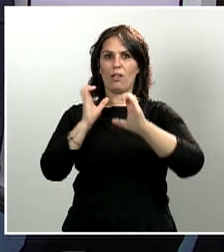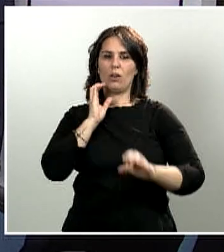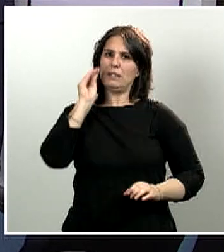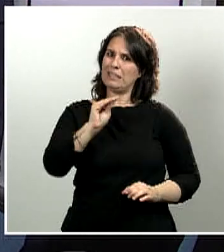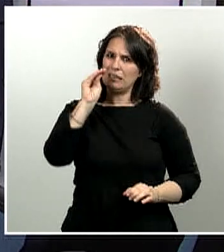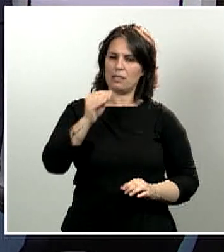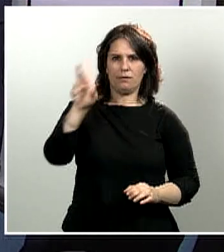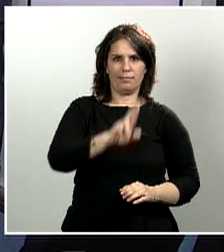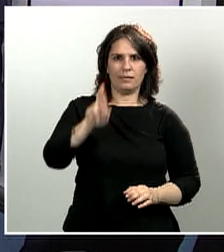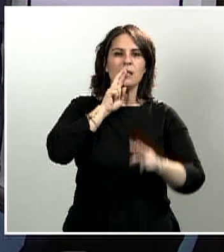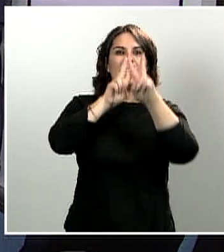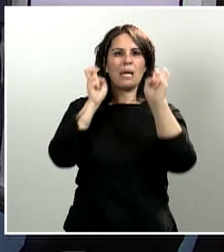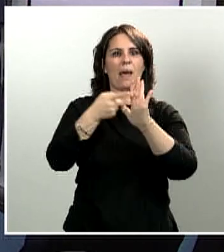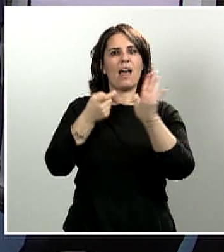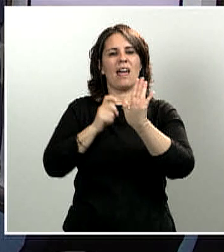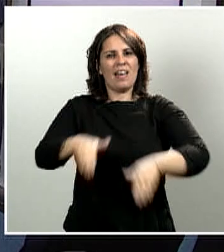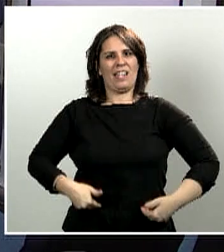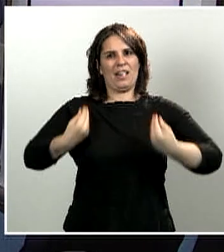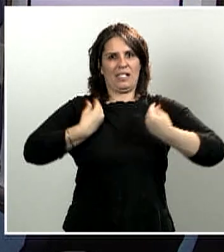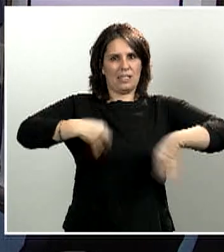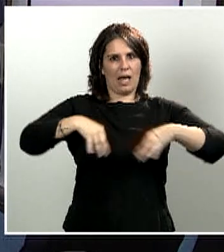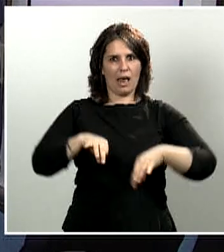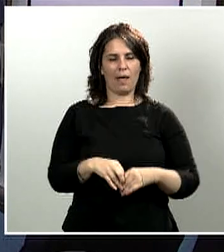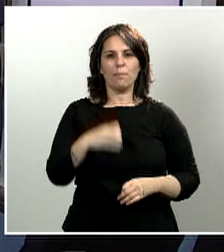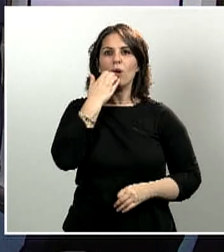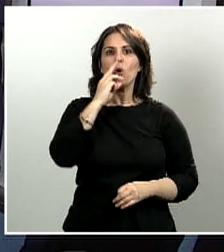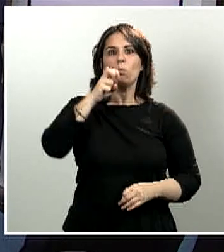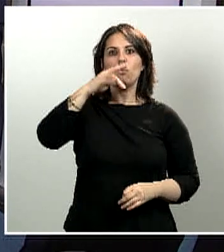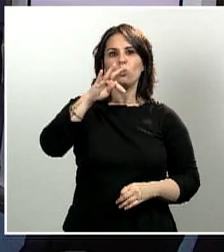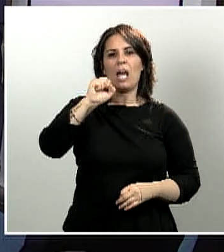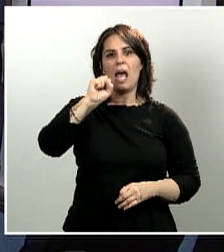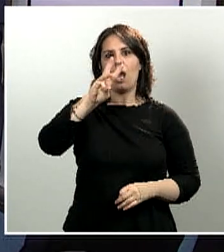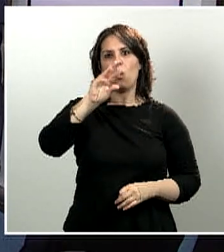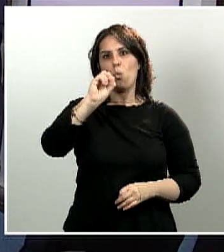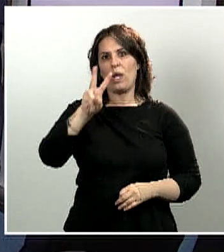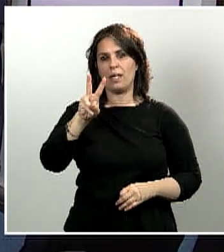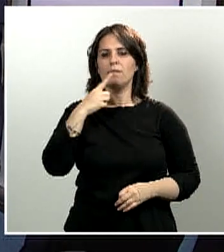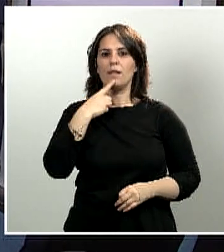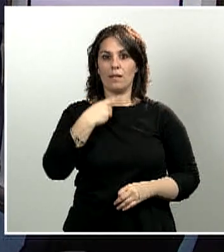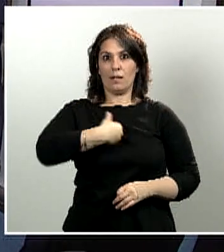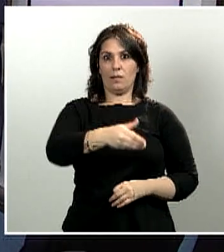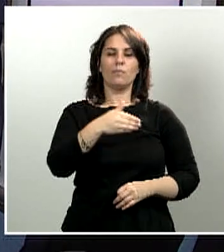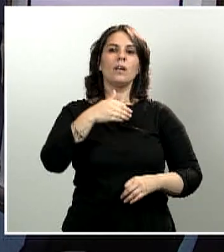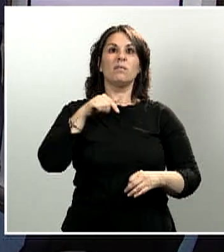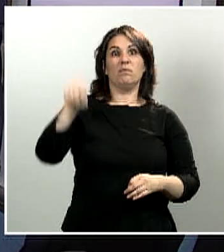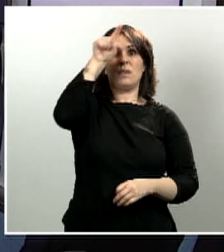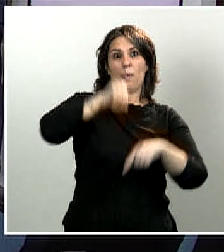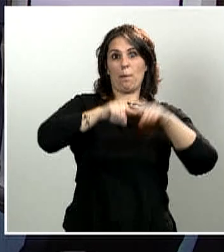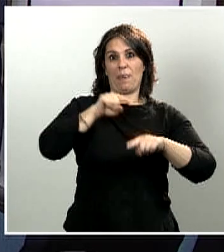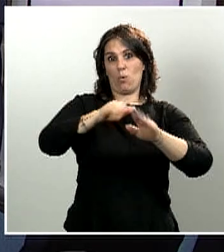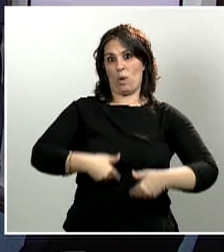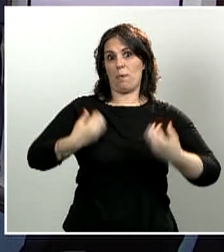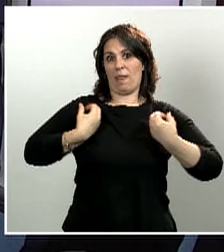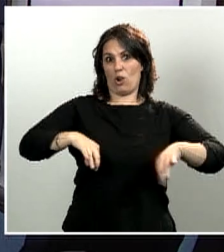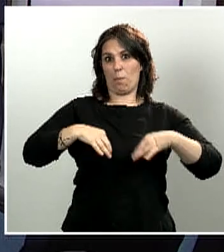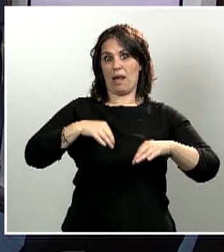desescalada. Por ejemplo, el Punt Avui pregunta: a la hora de planificar desconfinamientos asimétricos, ¿se puede dar la paradoja de que en un territorio